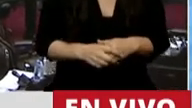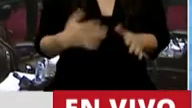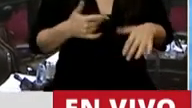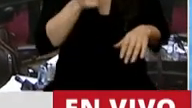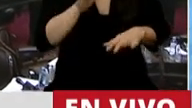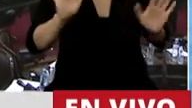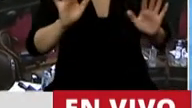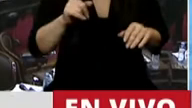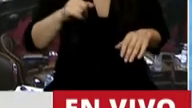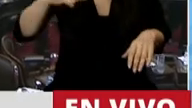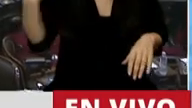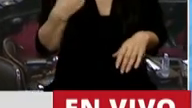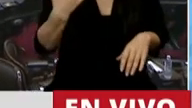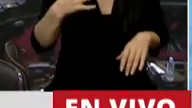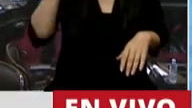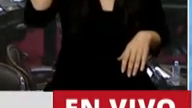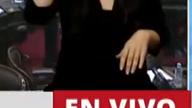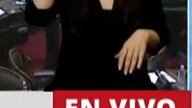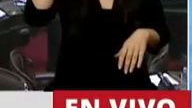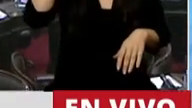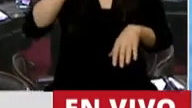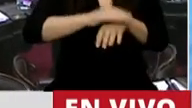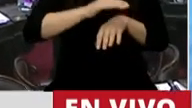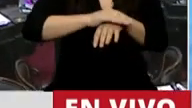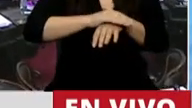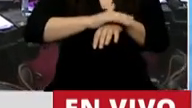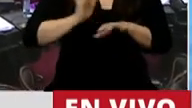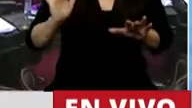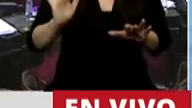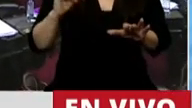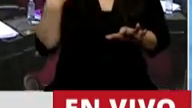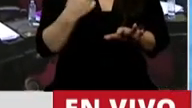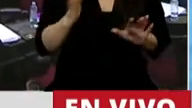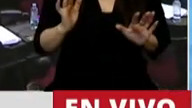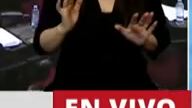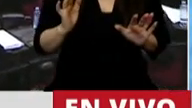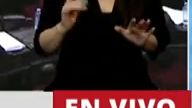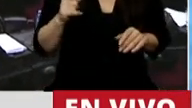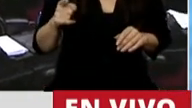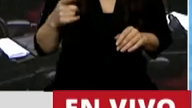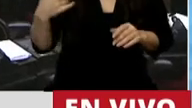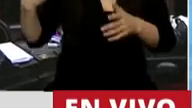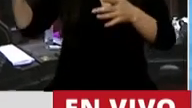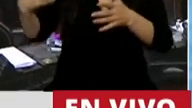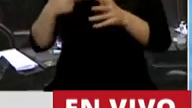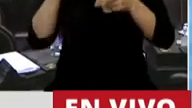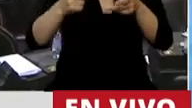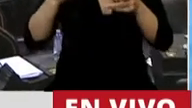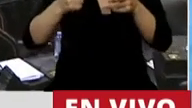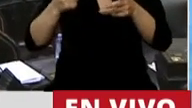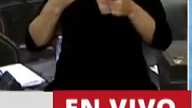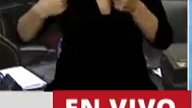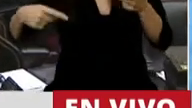merecemos un mea culpa. Muchos datos se dijeron hasta que me tocó hablar a mí, y se van a decir por